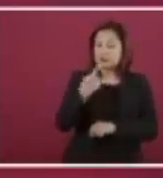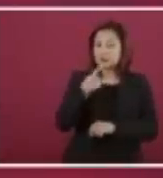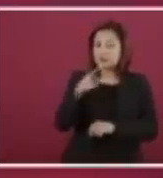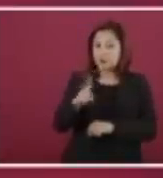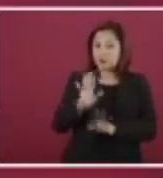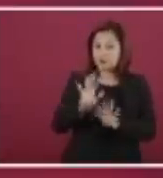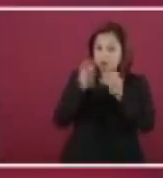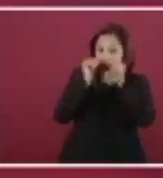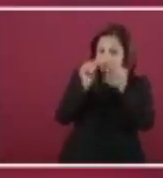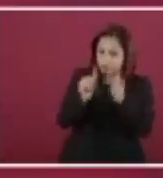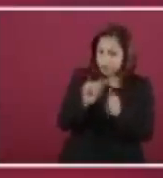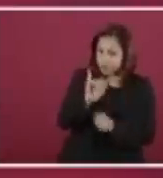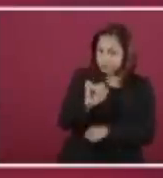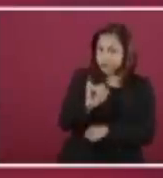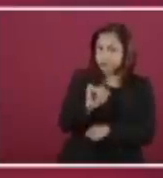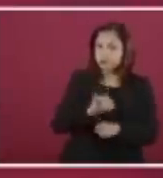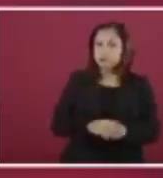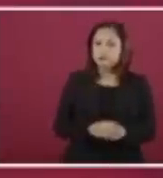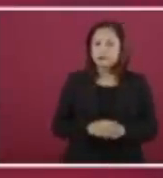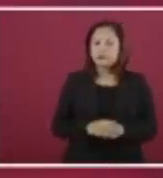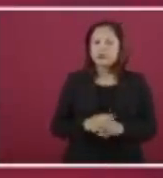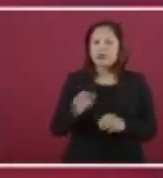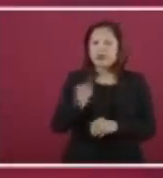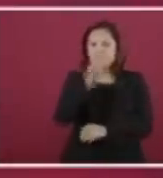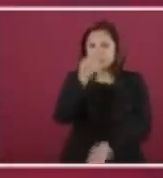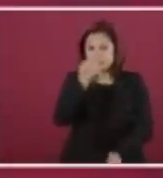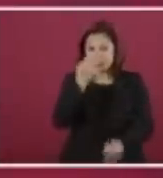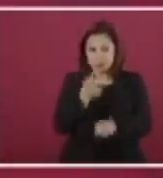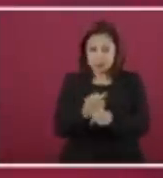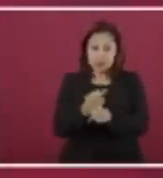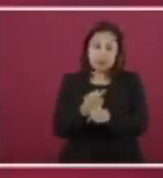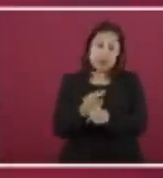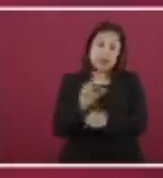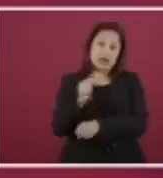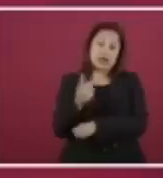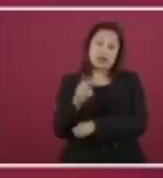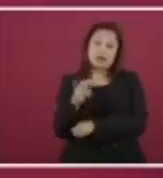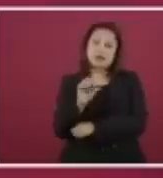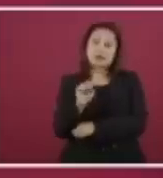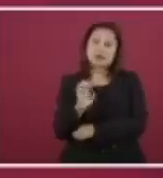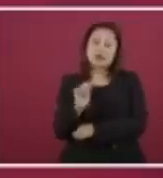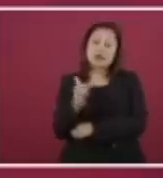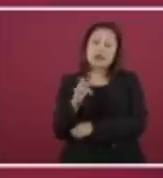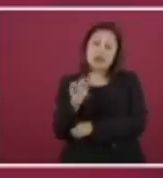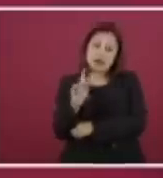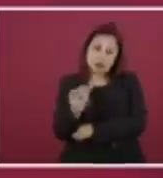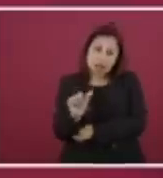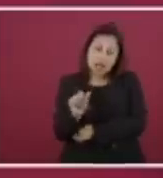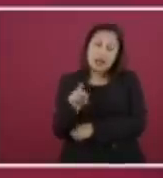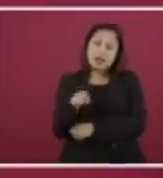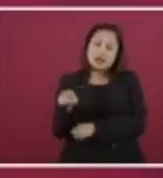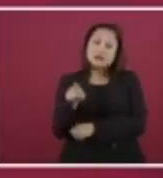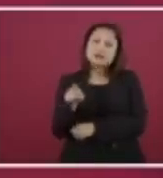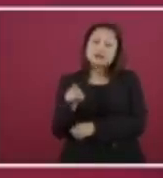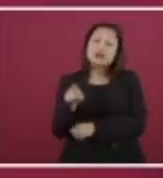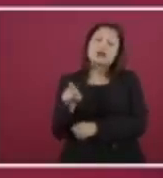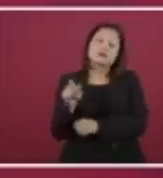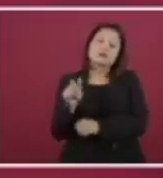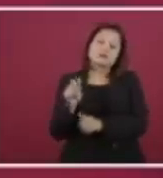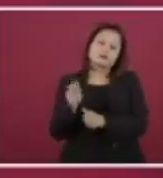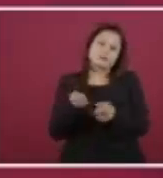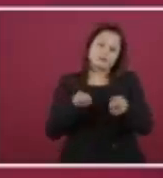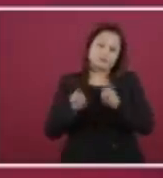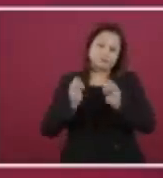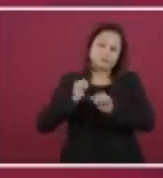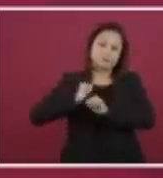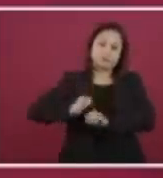tanto la Secretaría de Agricultura, de la Secretaría que depende Pesca, y la de